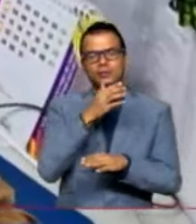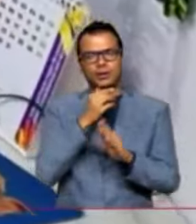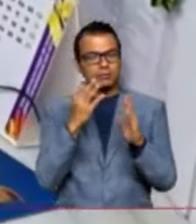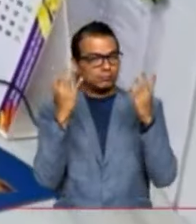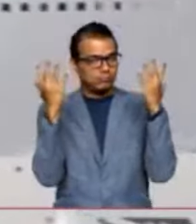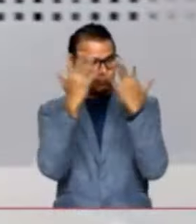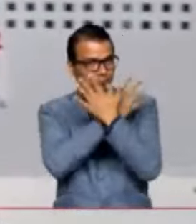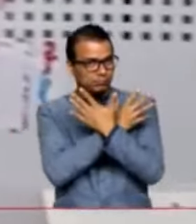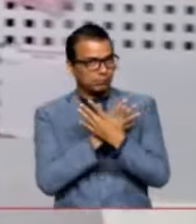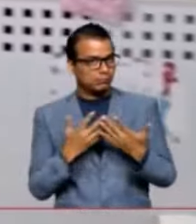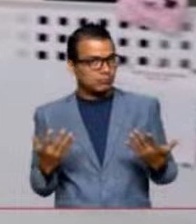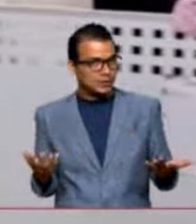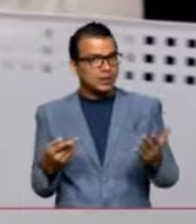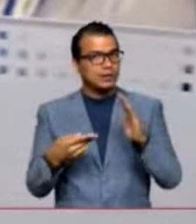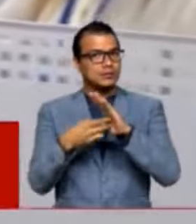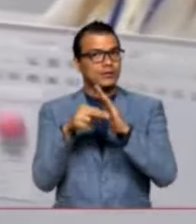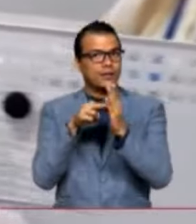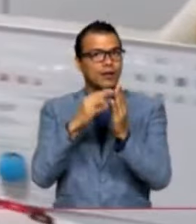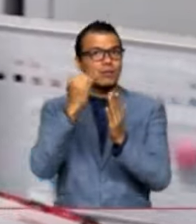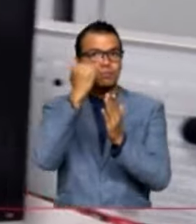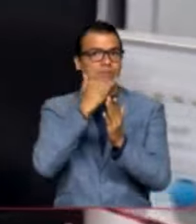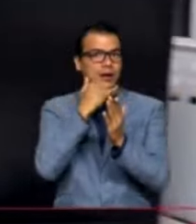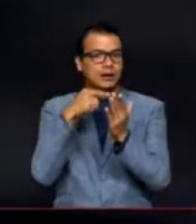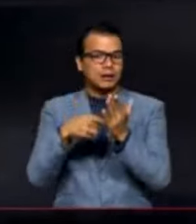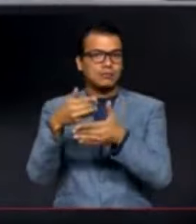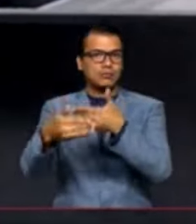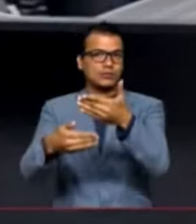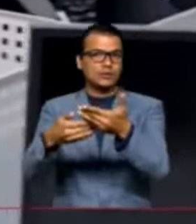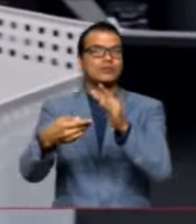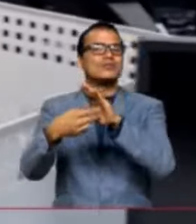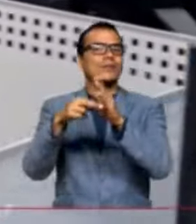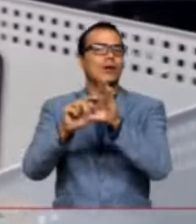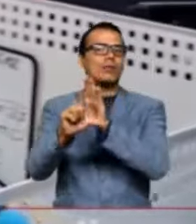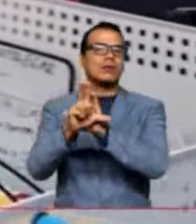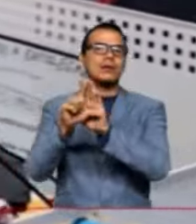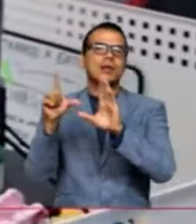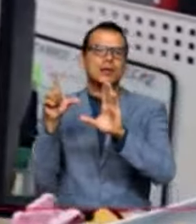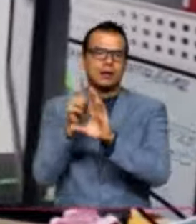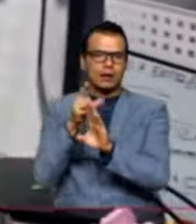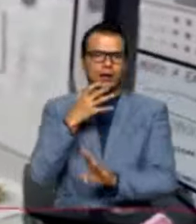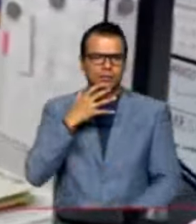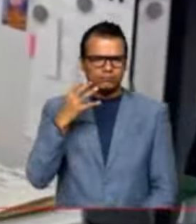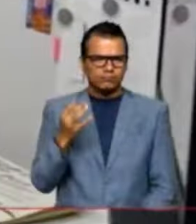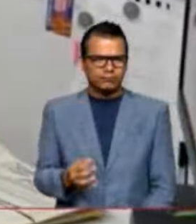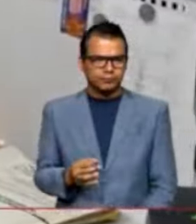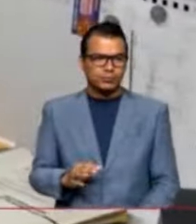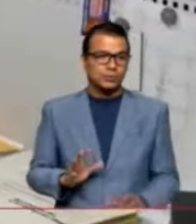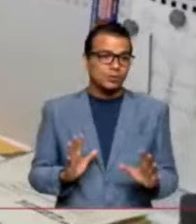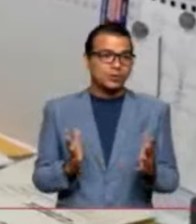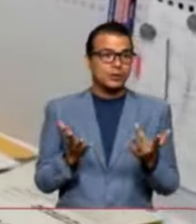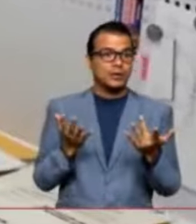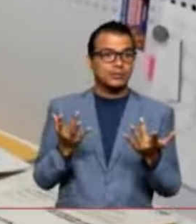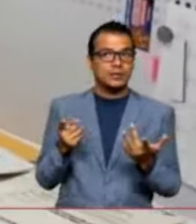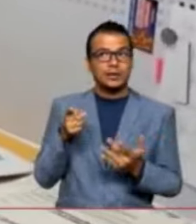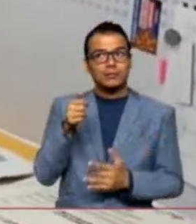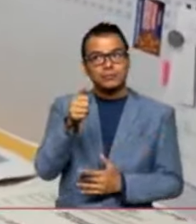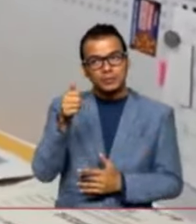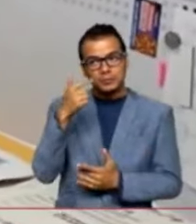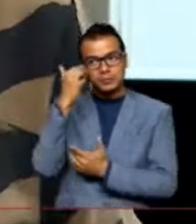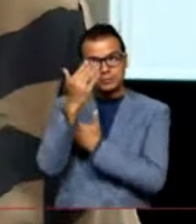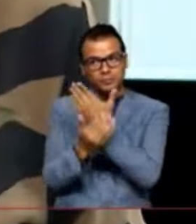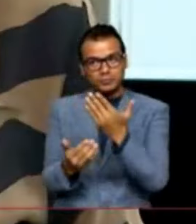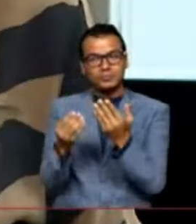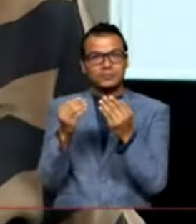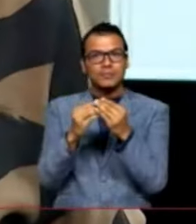gestor vicia la legalidad de cualquier procedimiento ahora pues lo que sigue es pues la revisión a todos aquellos